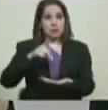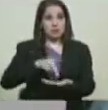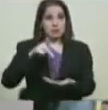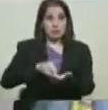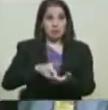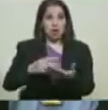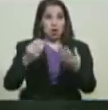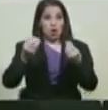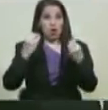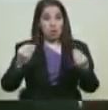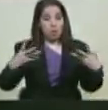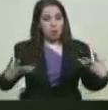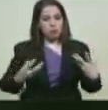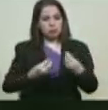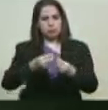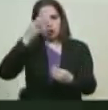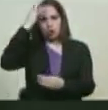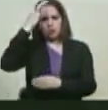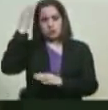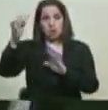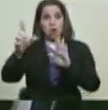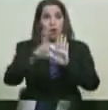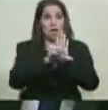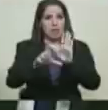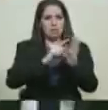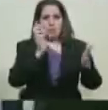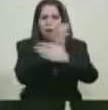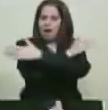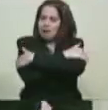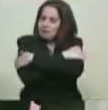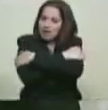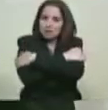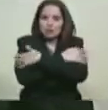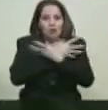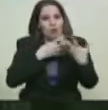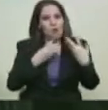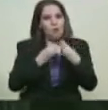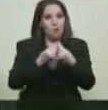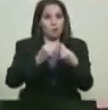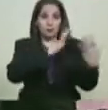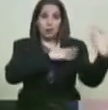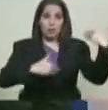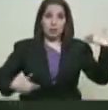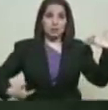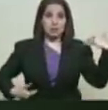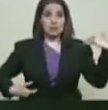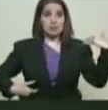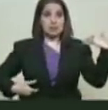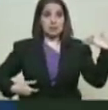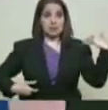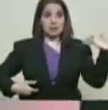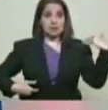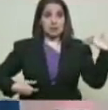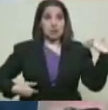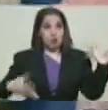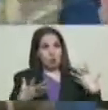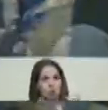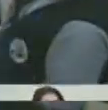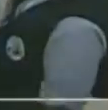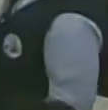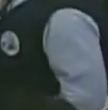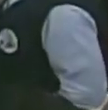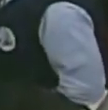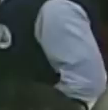presidenciales y de consejos legislativos. El abrazo, el acercamiento del mandatario nacional con estas